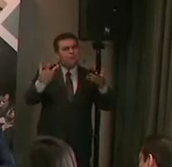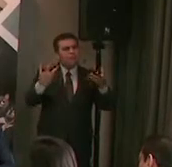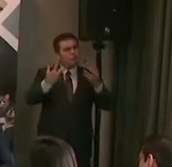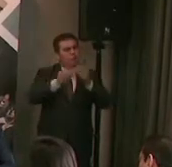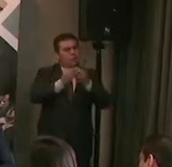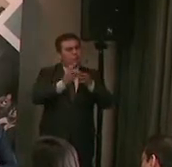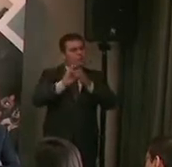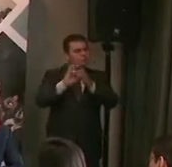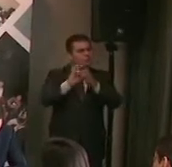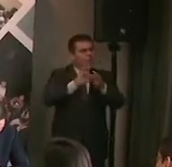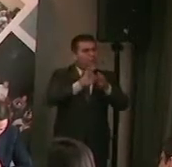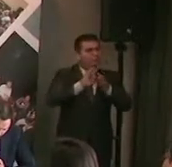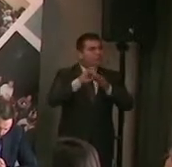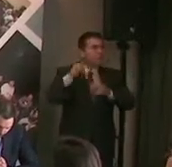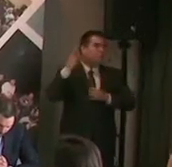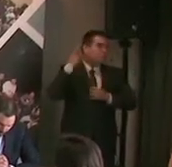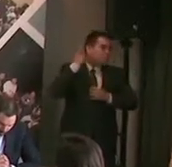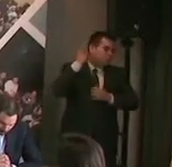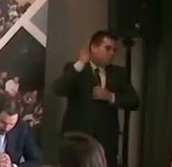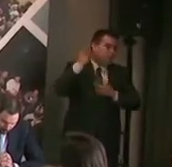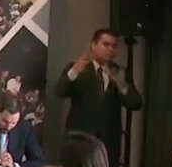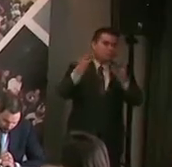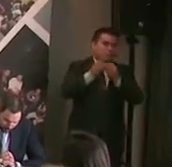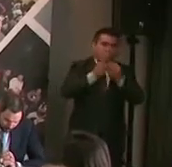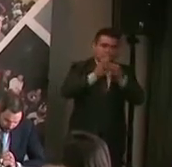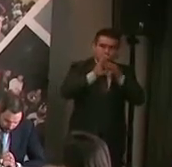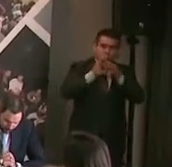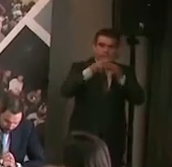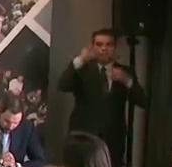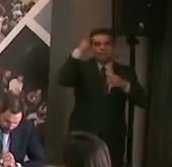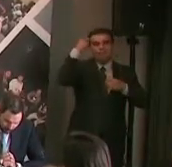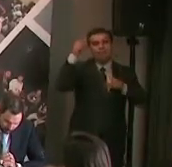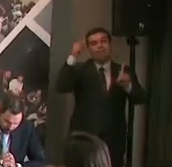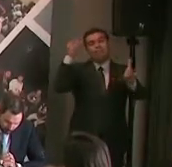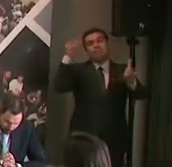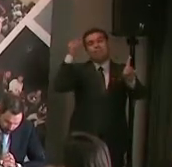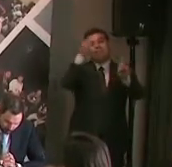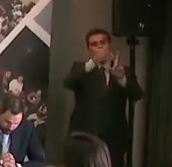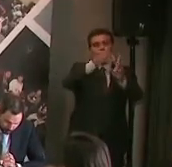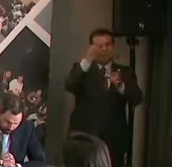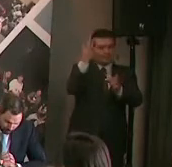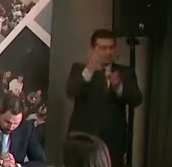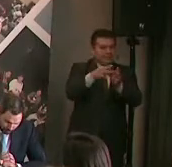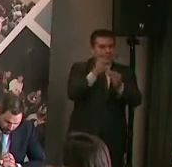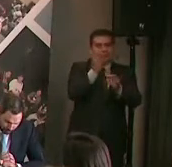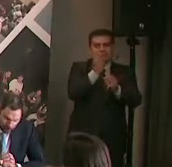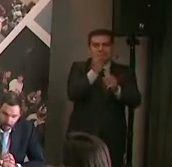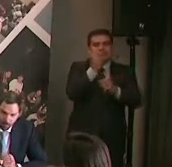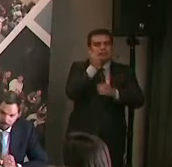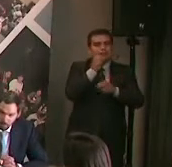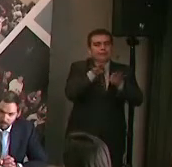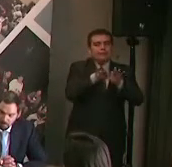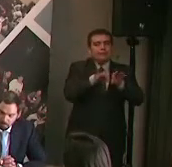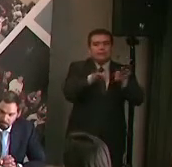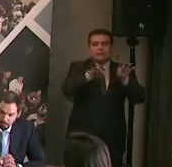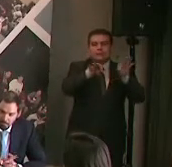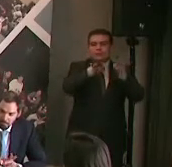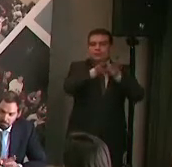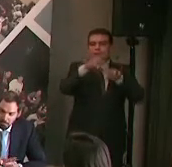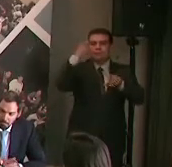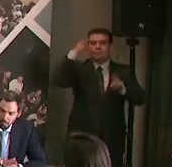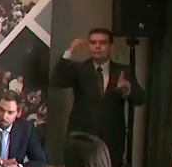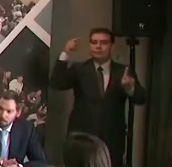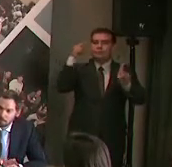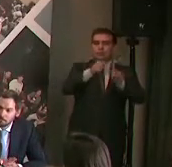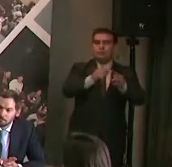política, unirse para conseguir objetivos prioritarios, esa es la fórmula. Porque las